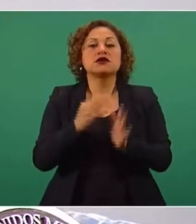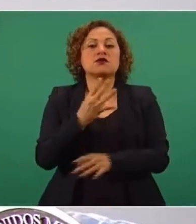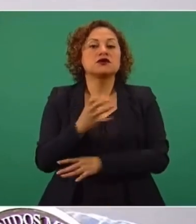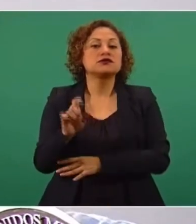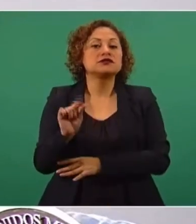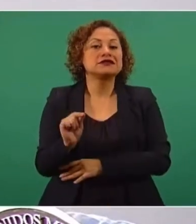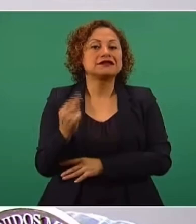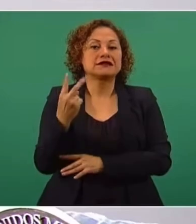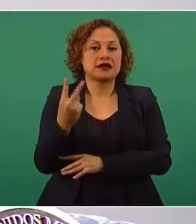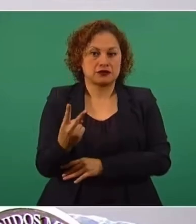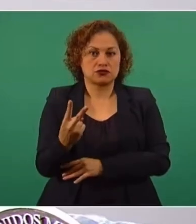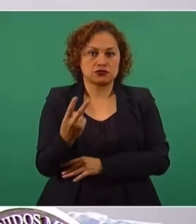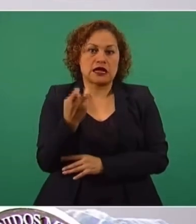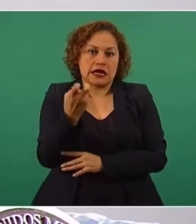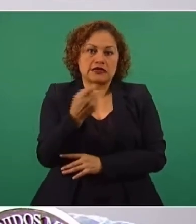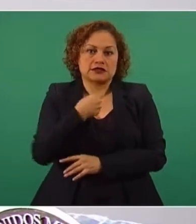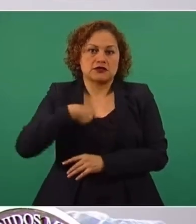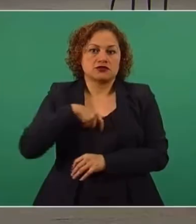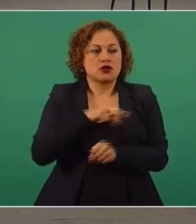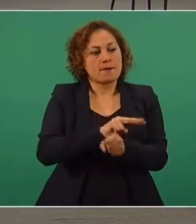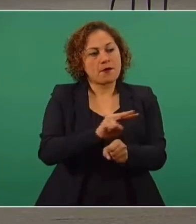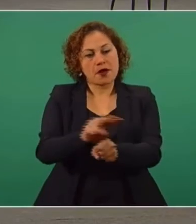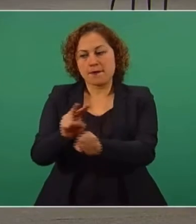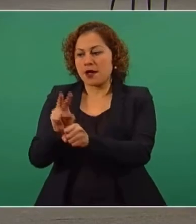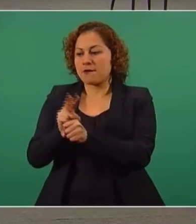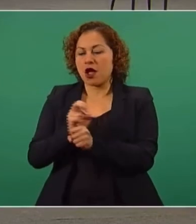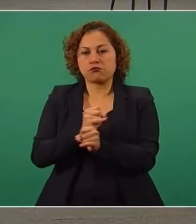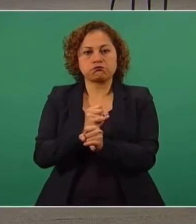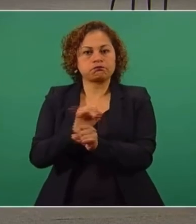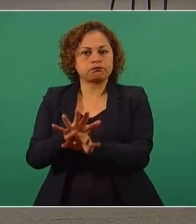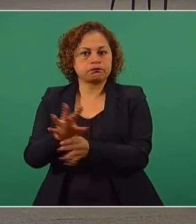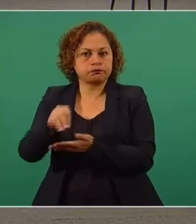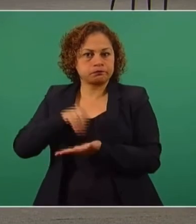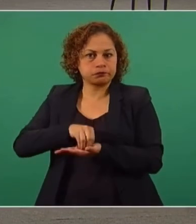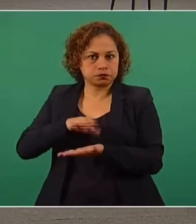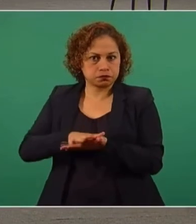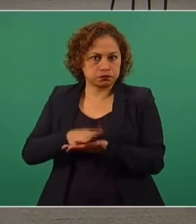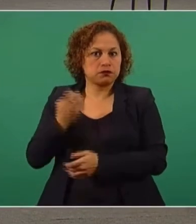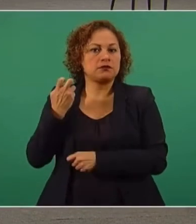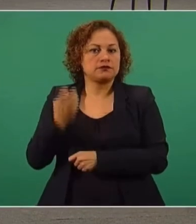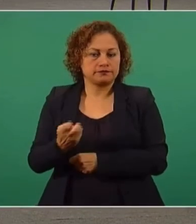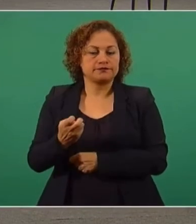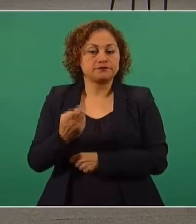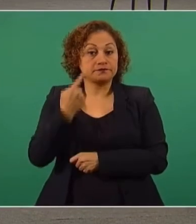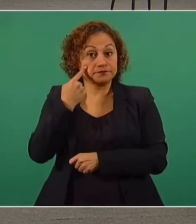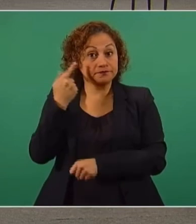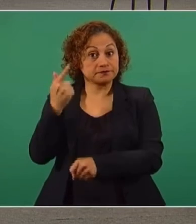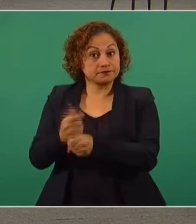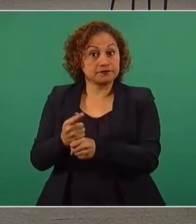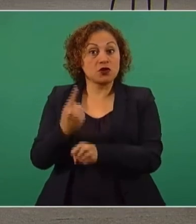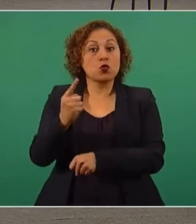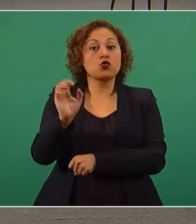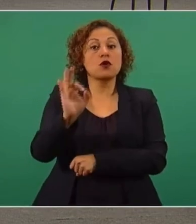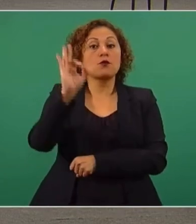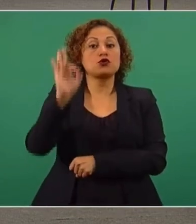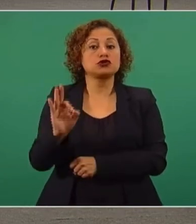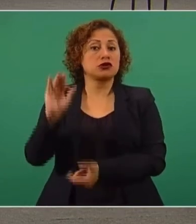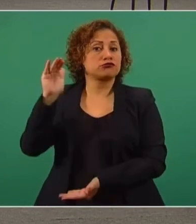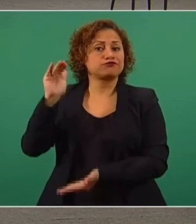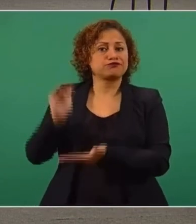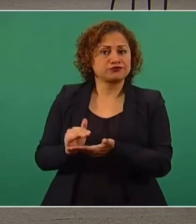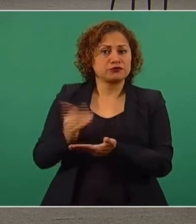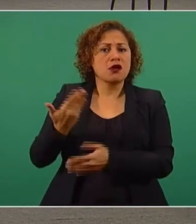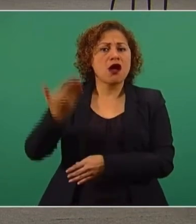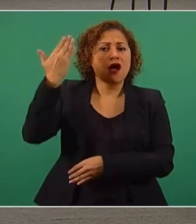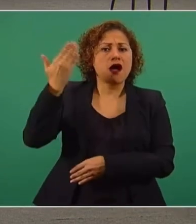el monitoreo epidemiológico de todos los días. Esta proporción, menor al 1%, en su momento llegó a estar en